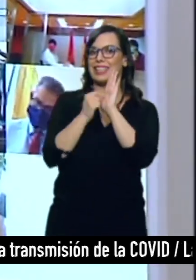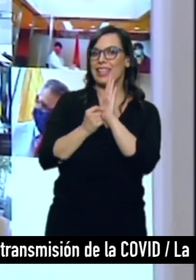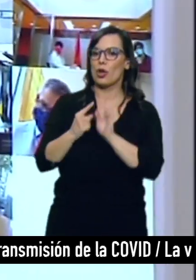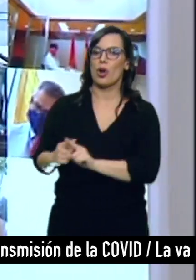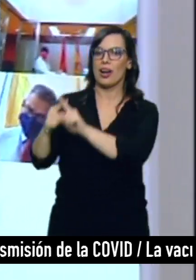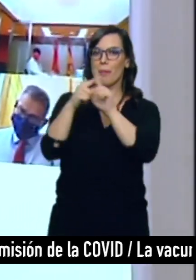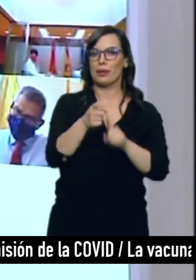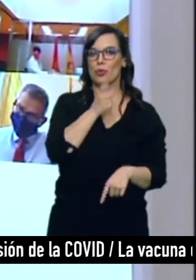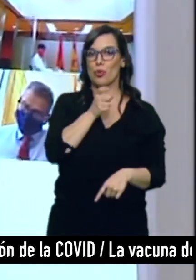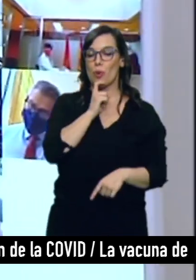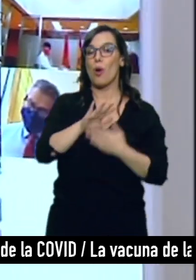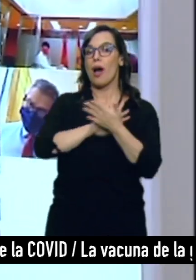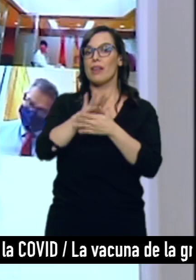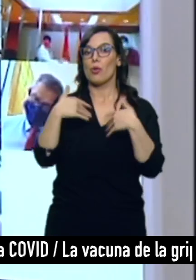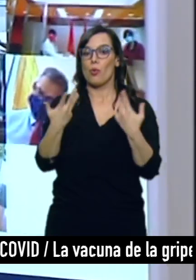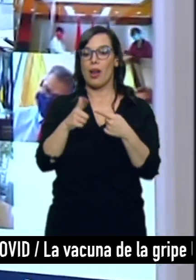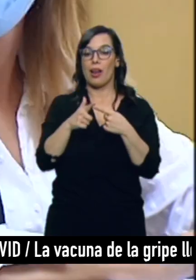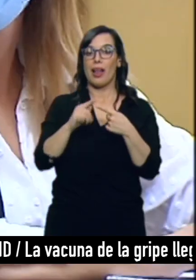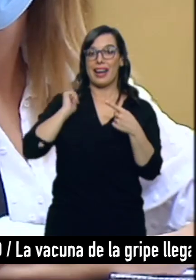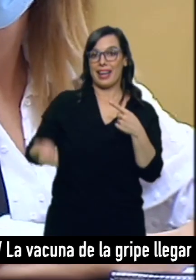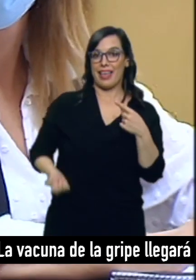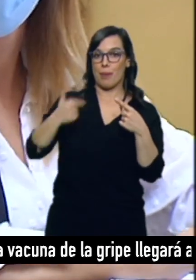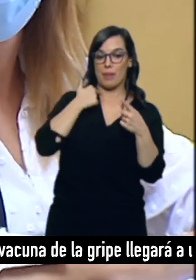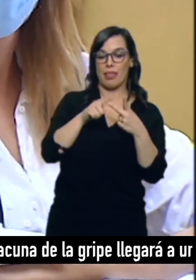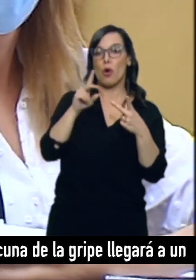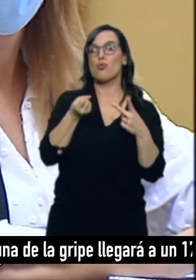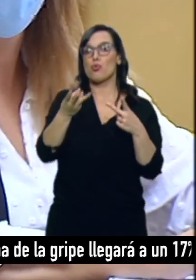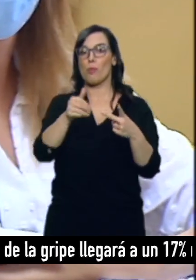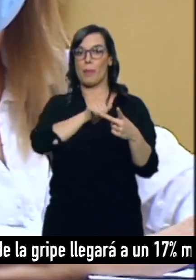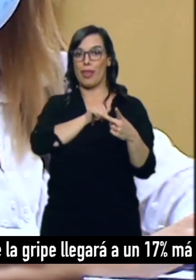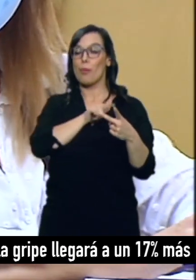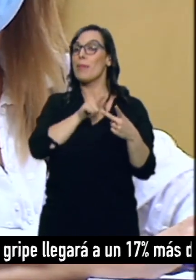los que se ha hablado es de pérdida de PIB o número de parados y no de